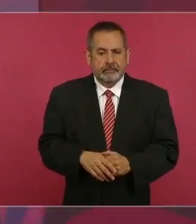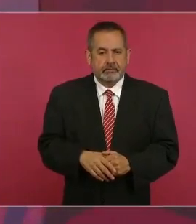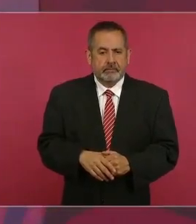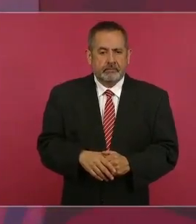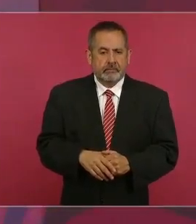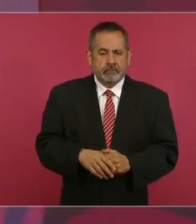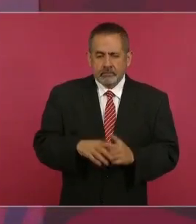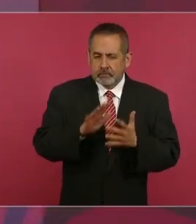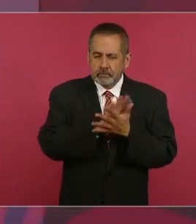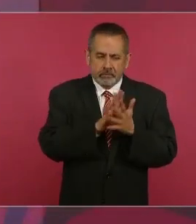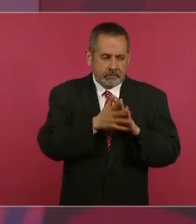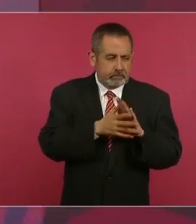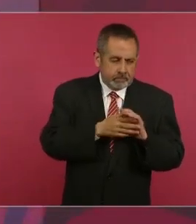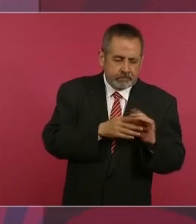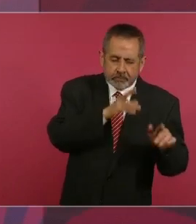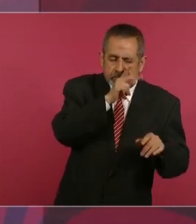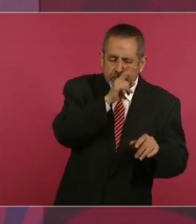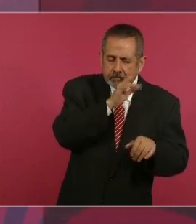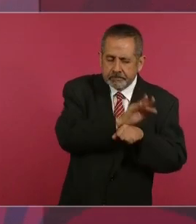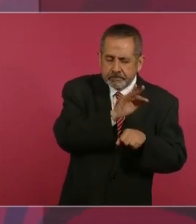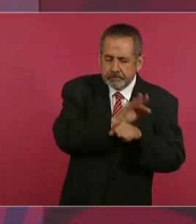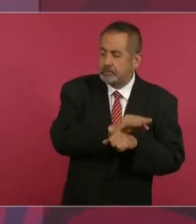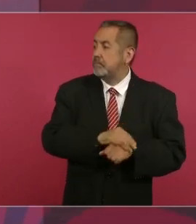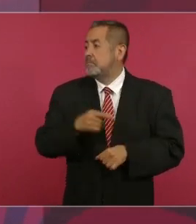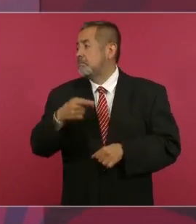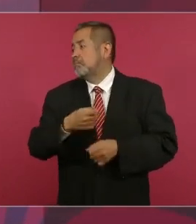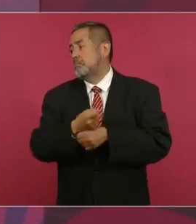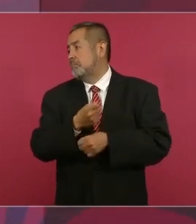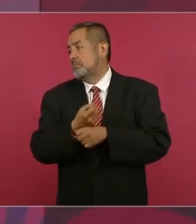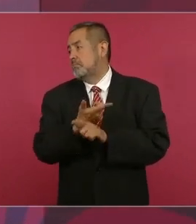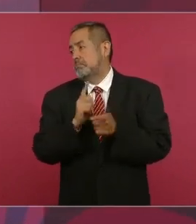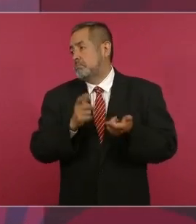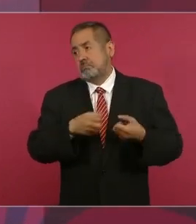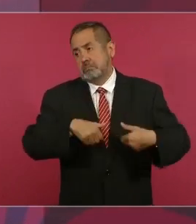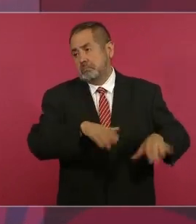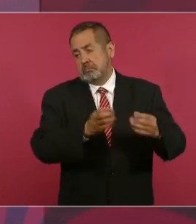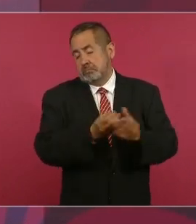la confabulación, como lo quieran